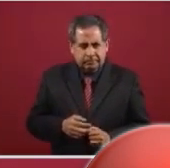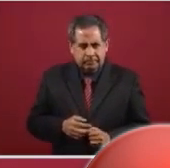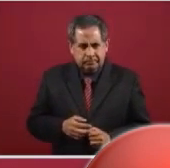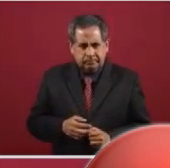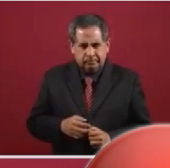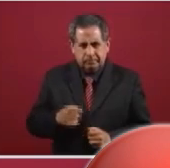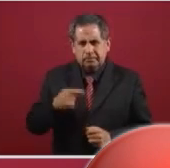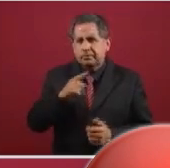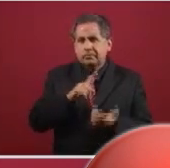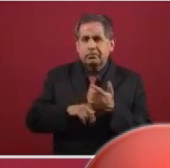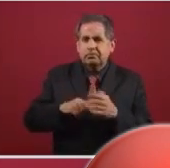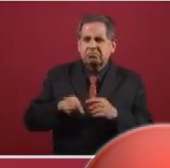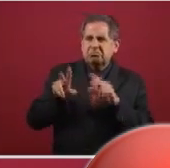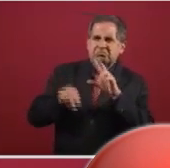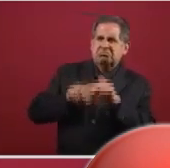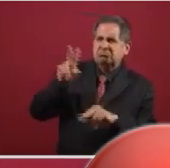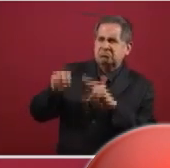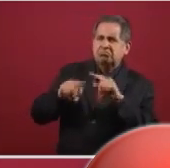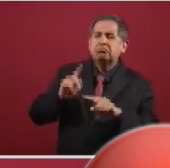el sindicato,